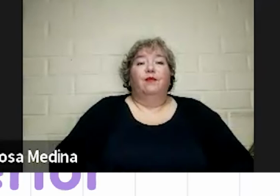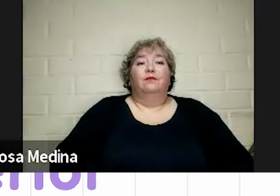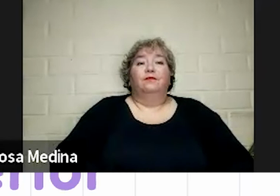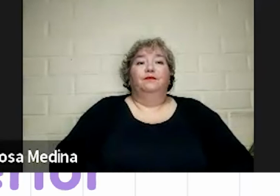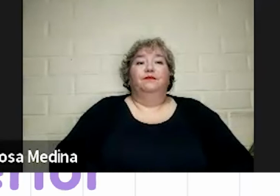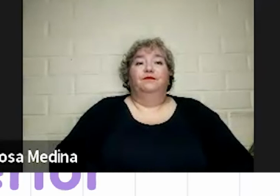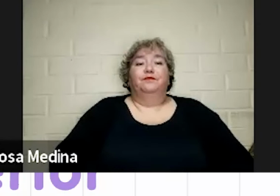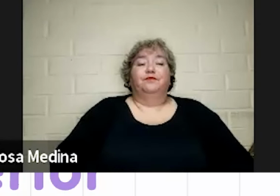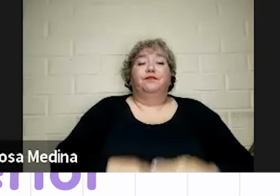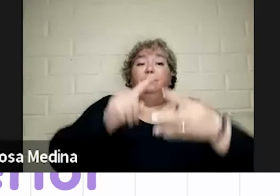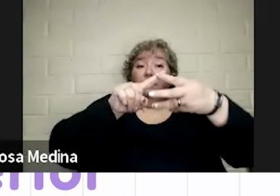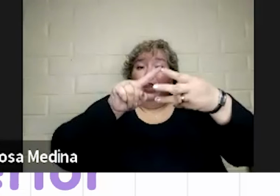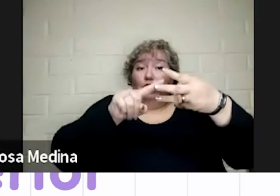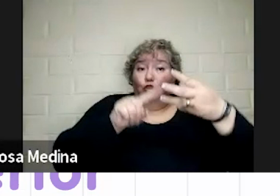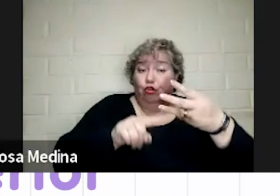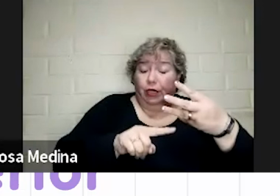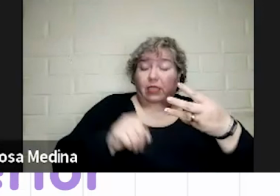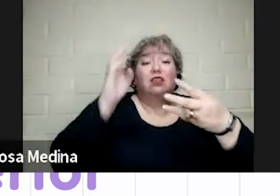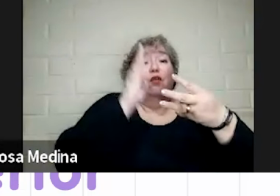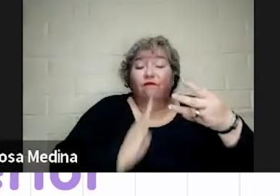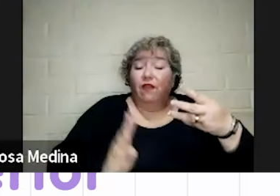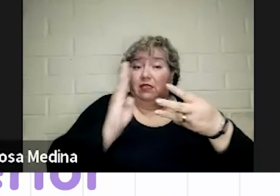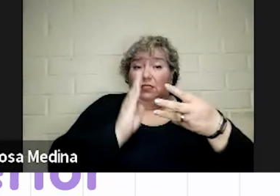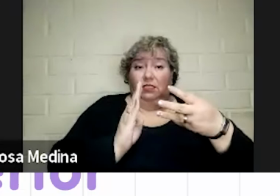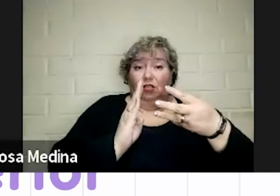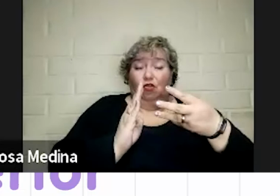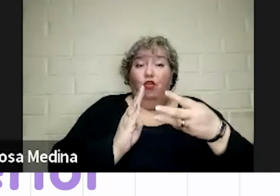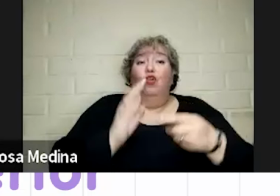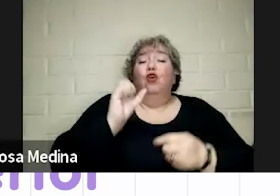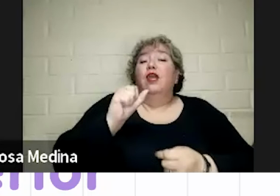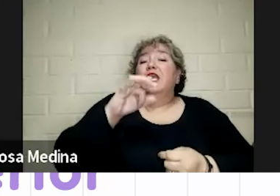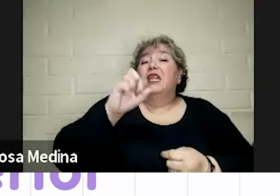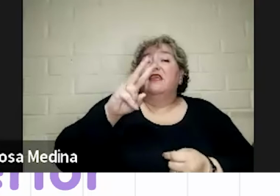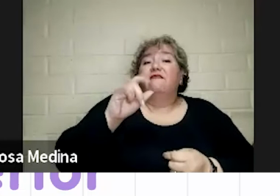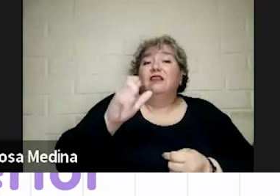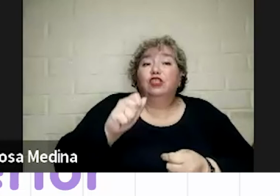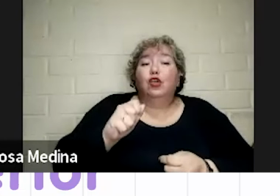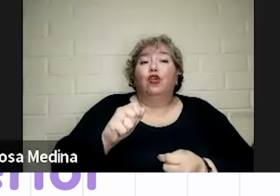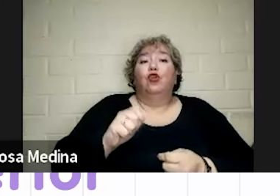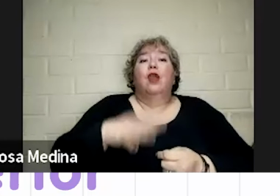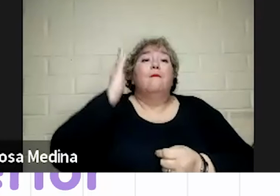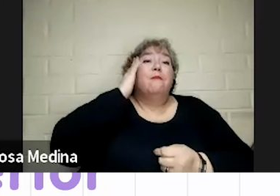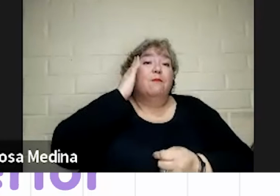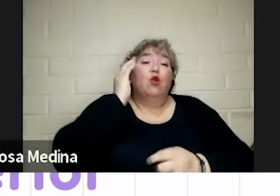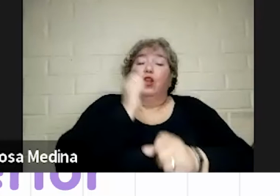Estas 3 funciones ejecutivas básicas que les mencioné, la inhibición o control inhibitorio, la memoria de